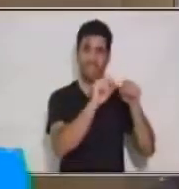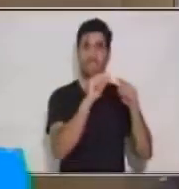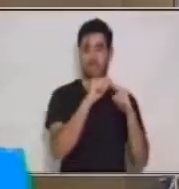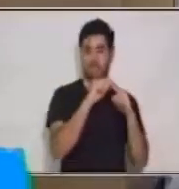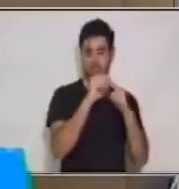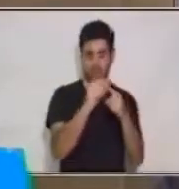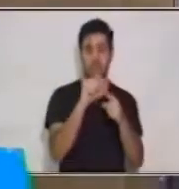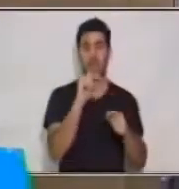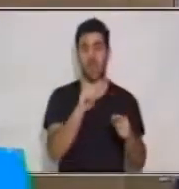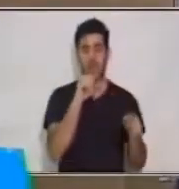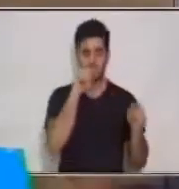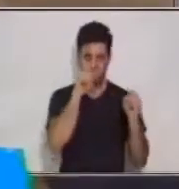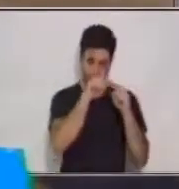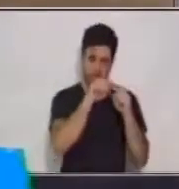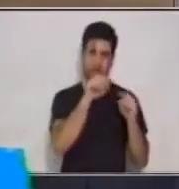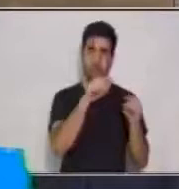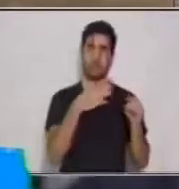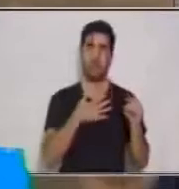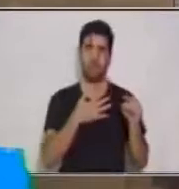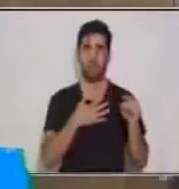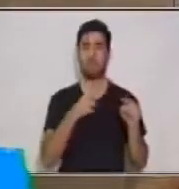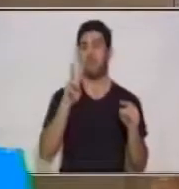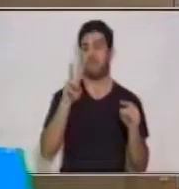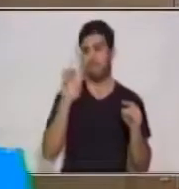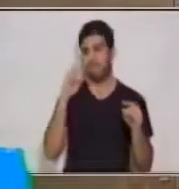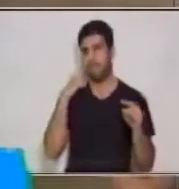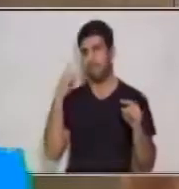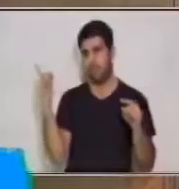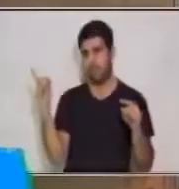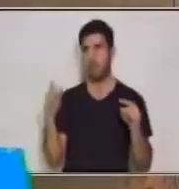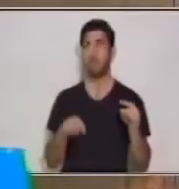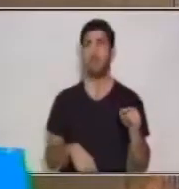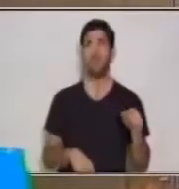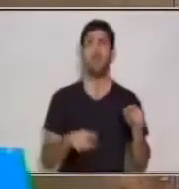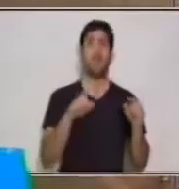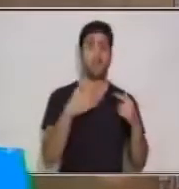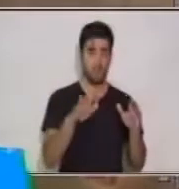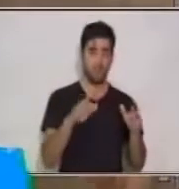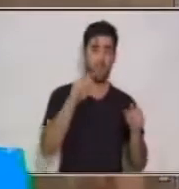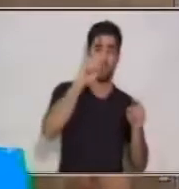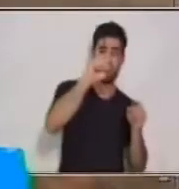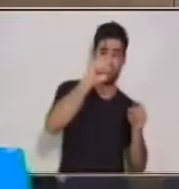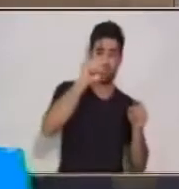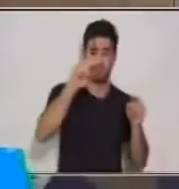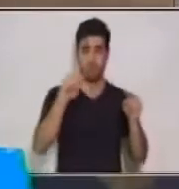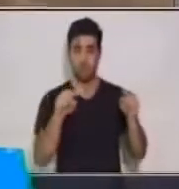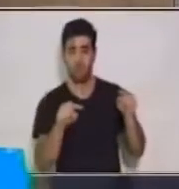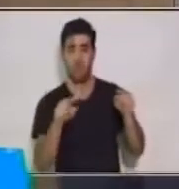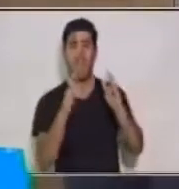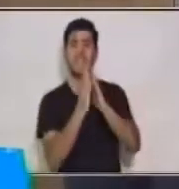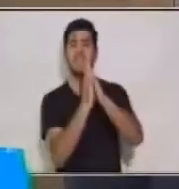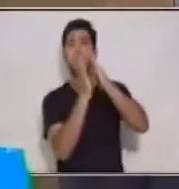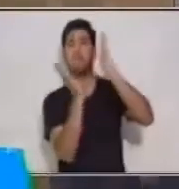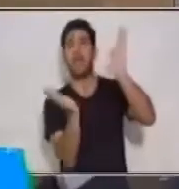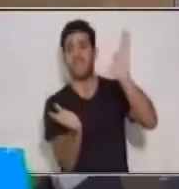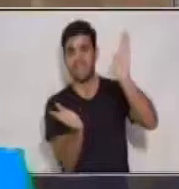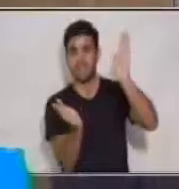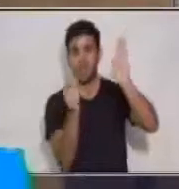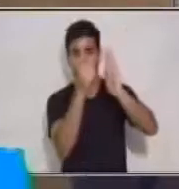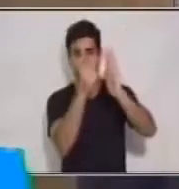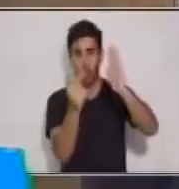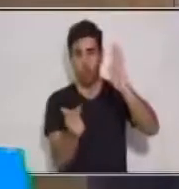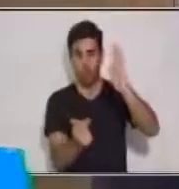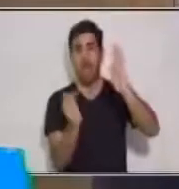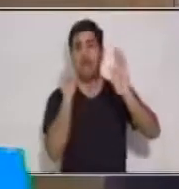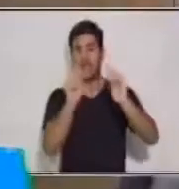las dos se encuentran es el que conocemos como vértice. Y el ángulo es la distancia que queda